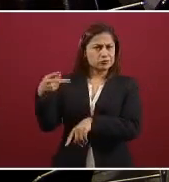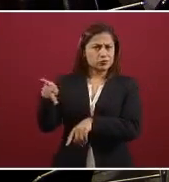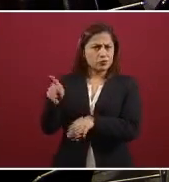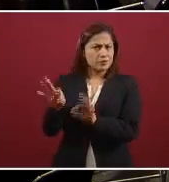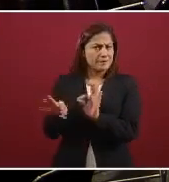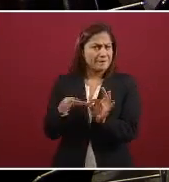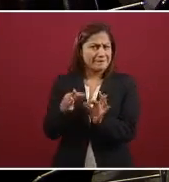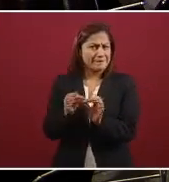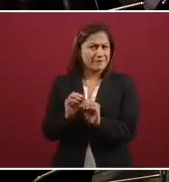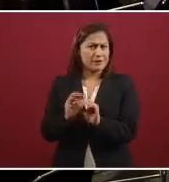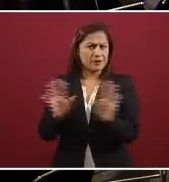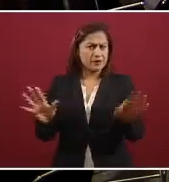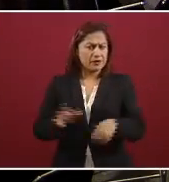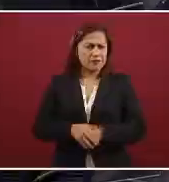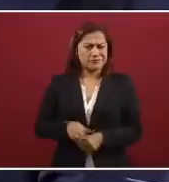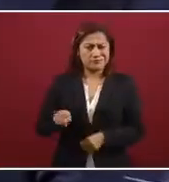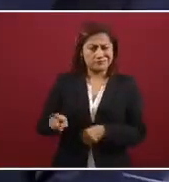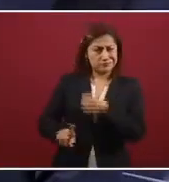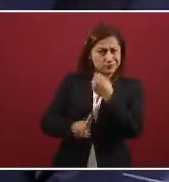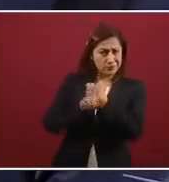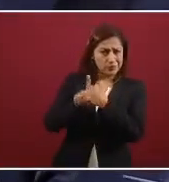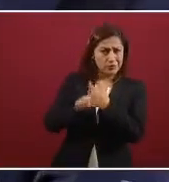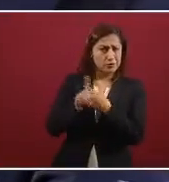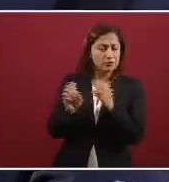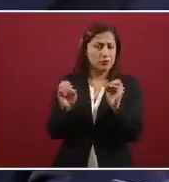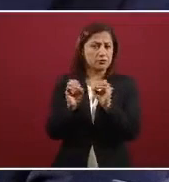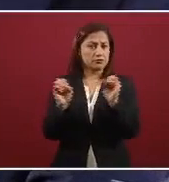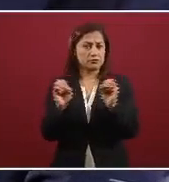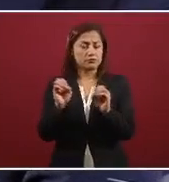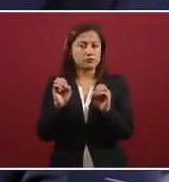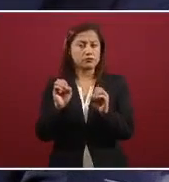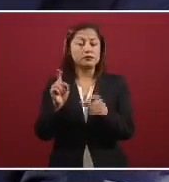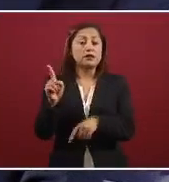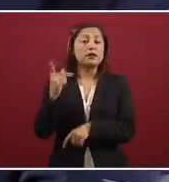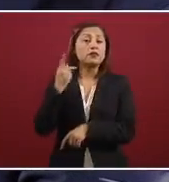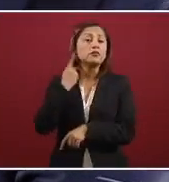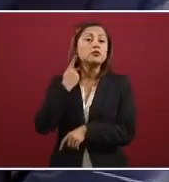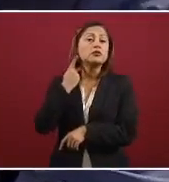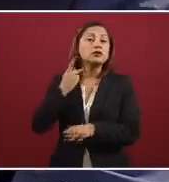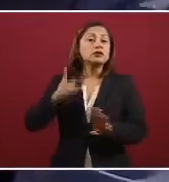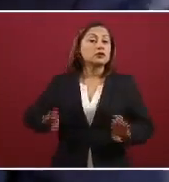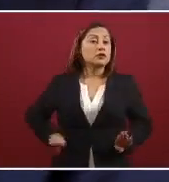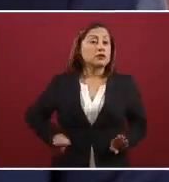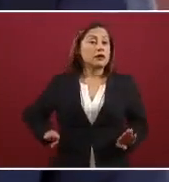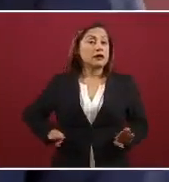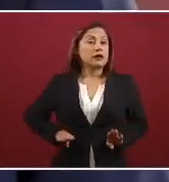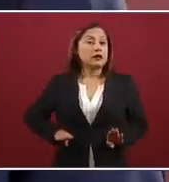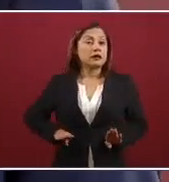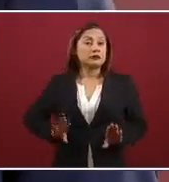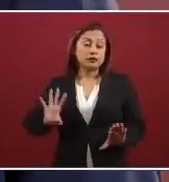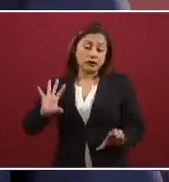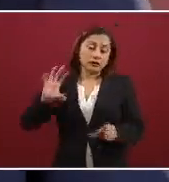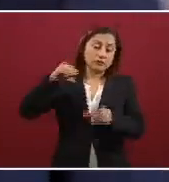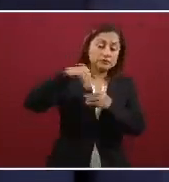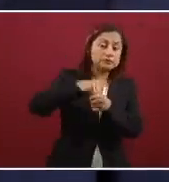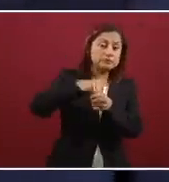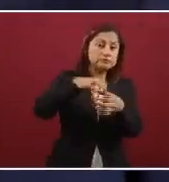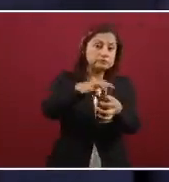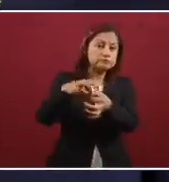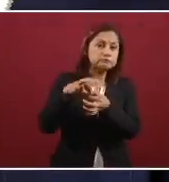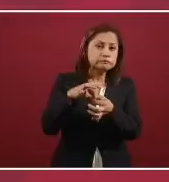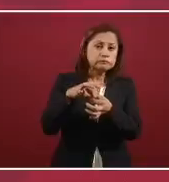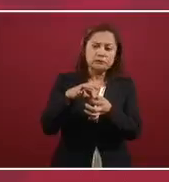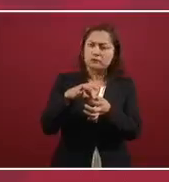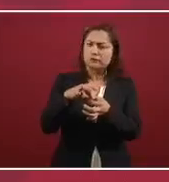un sistema político centralista, es un sistema